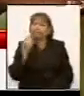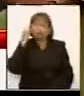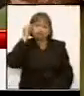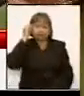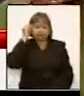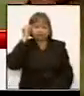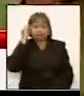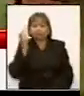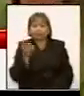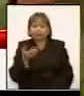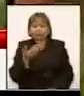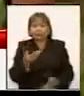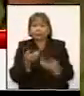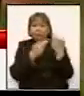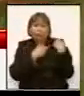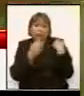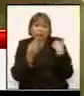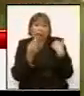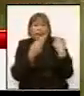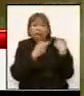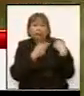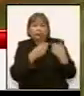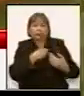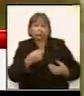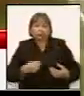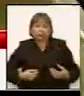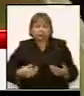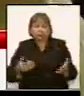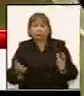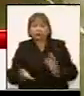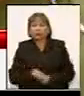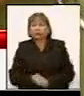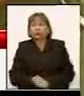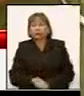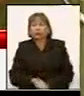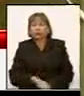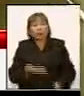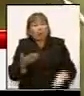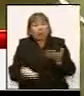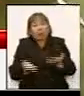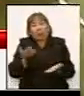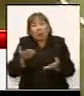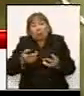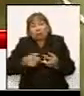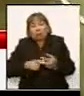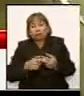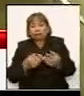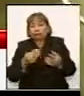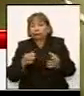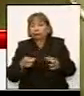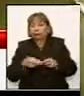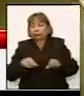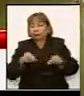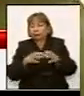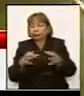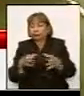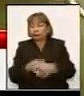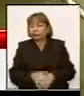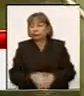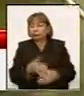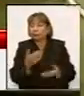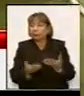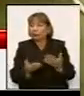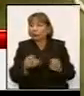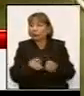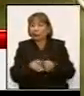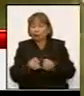que no es solamente responsabilidad tanto del Ejecutivo, en el caso de la ejecución tal vez con iniciativas de los, del Congreso, también es